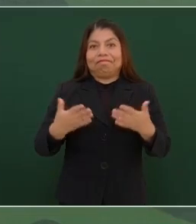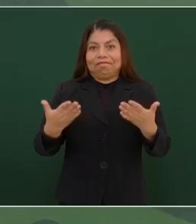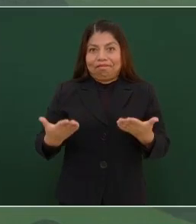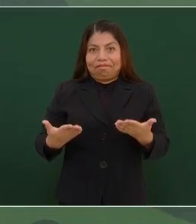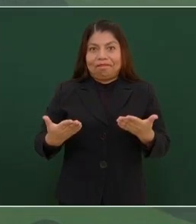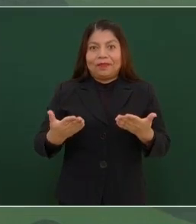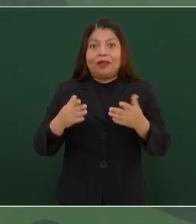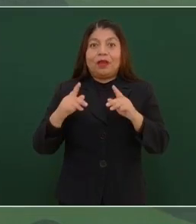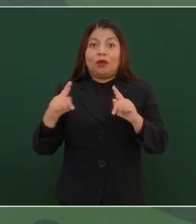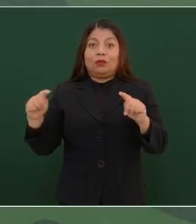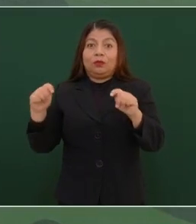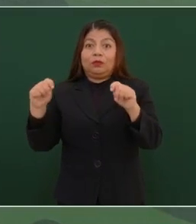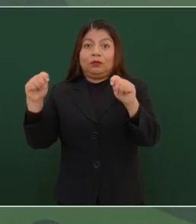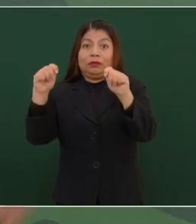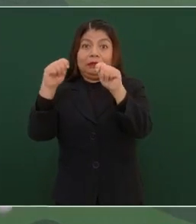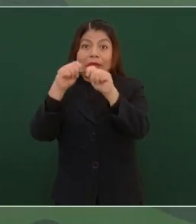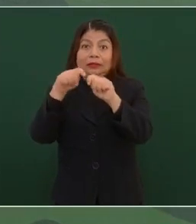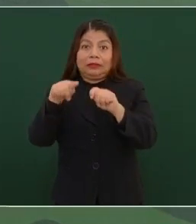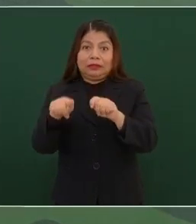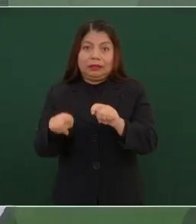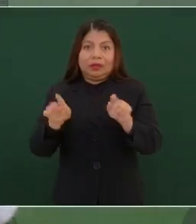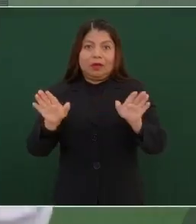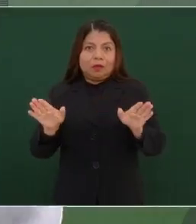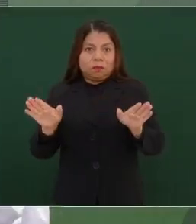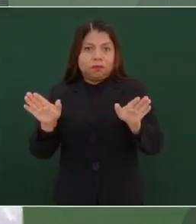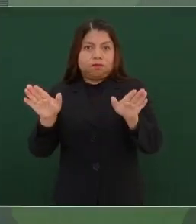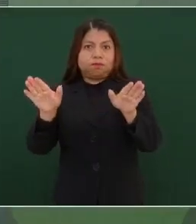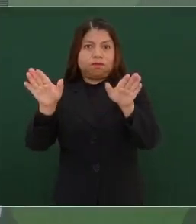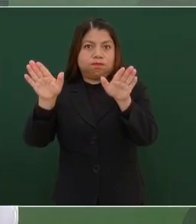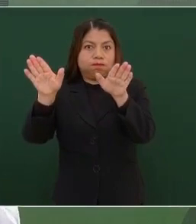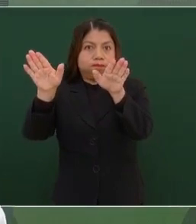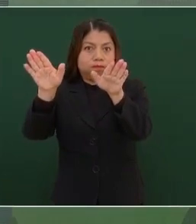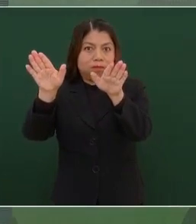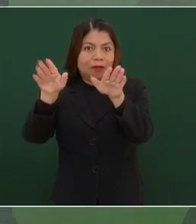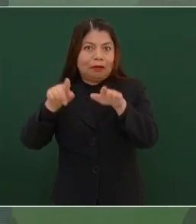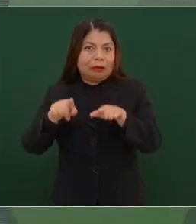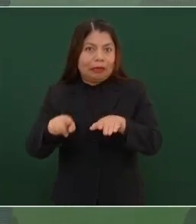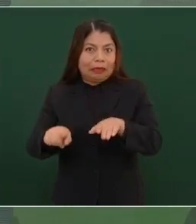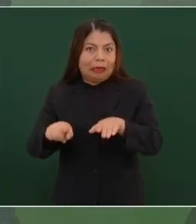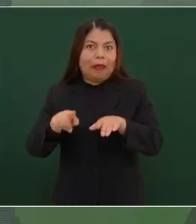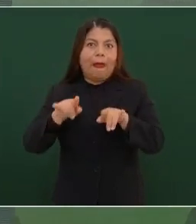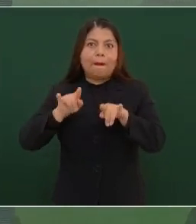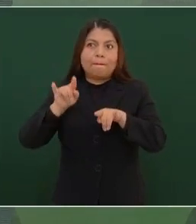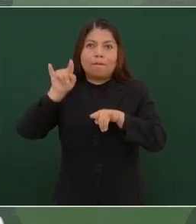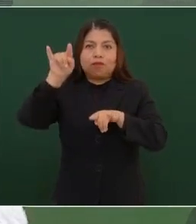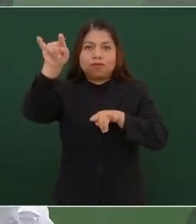de Tulum, que tiene mucho tráfico.